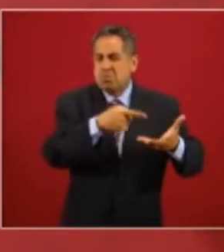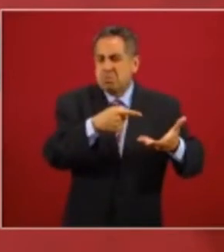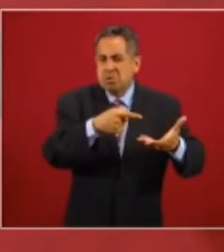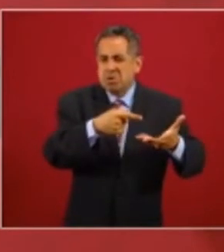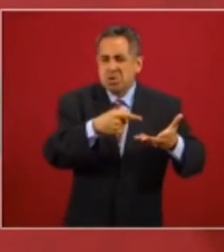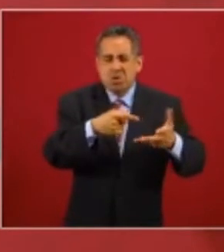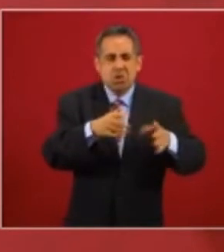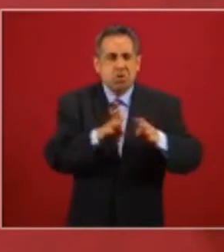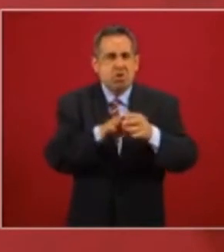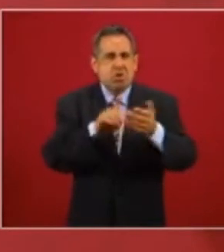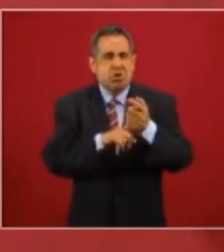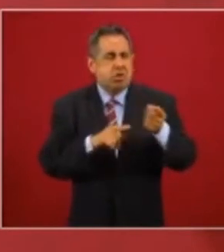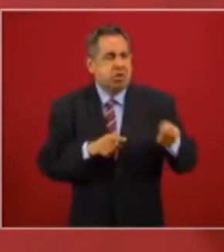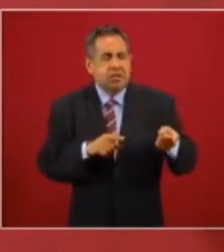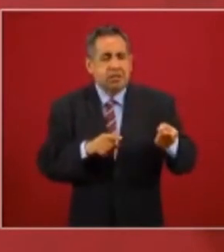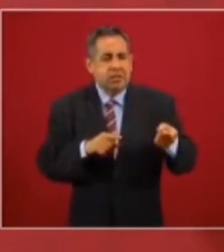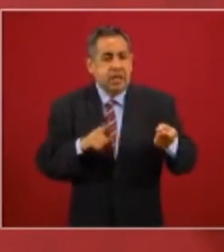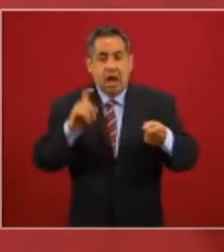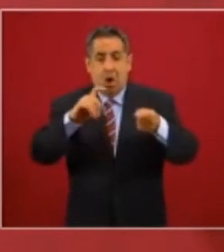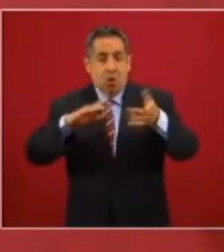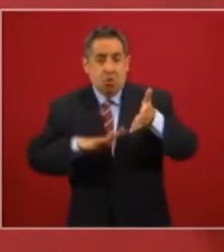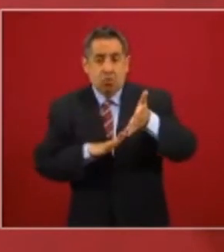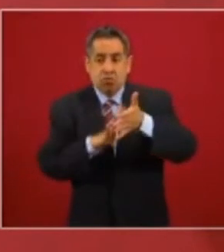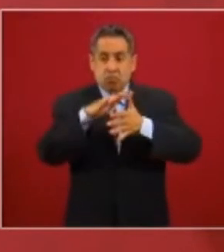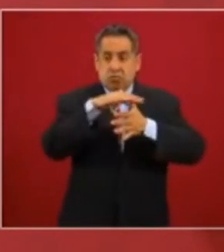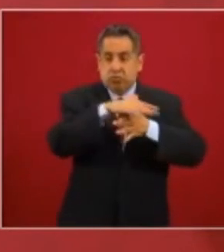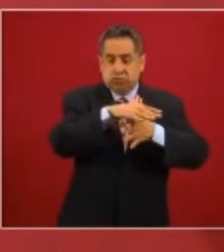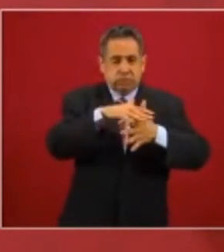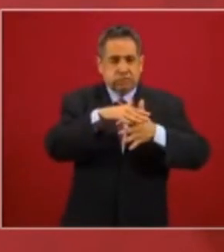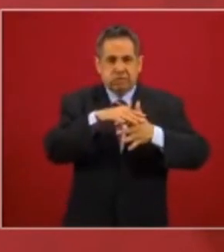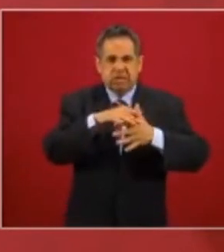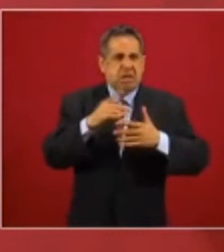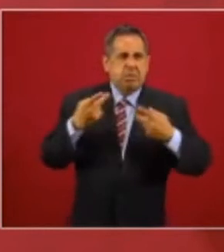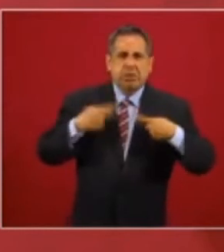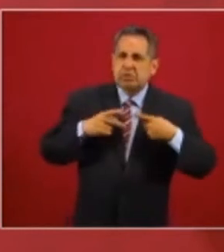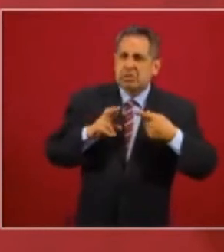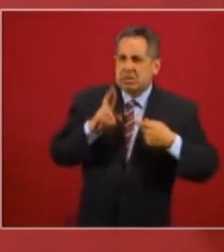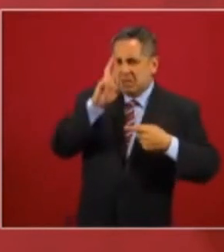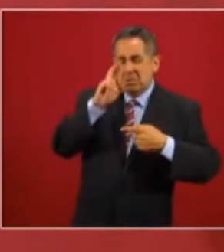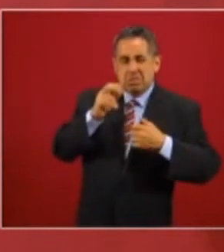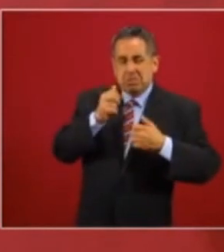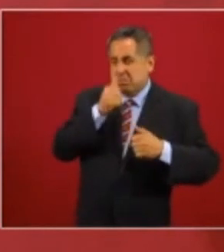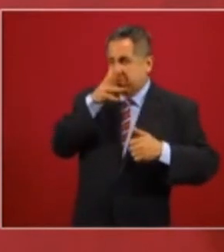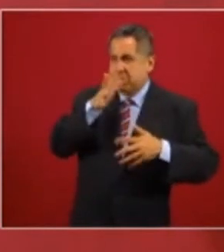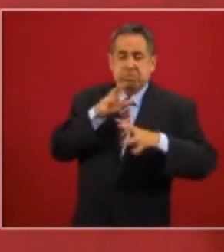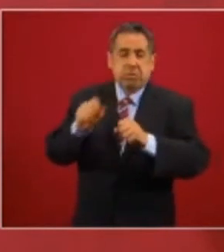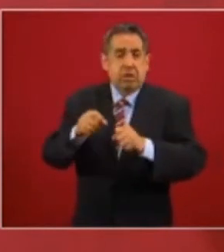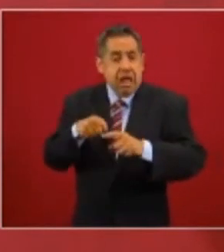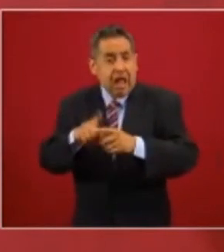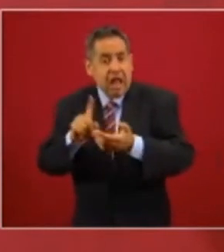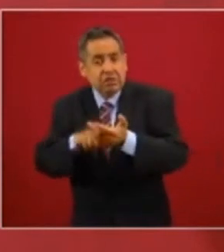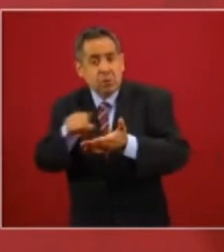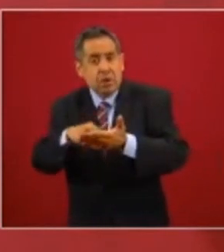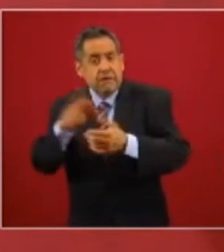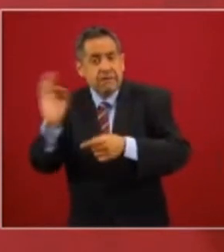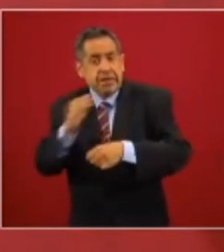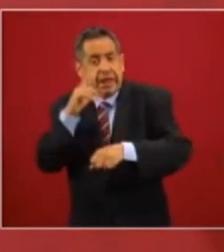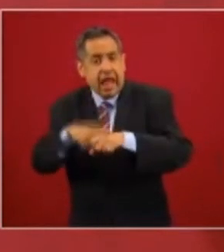toma de la presa, que es una instalación federal,